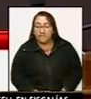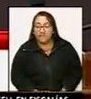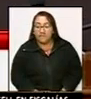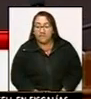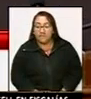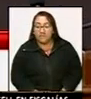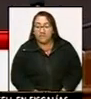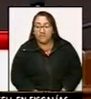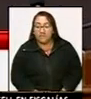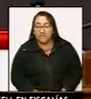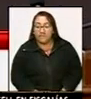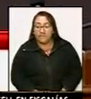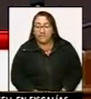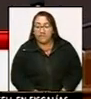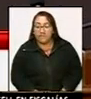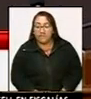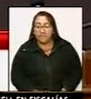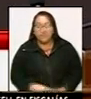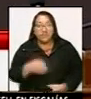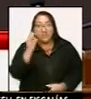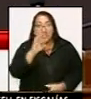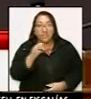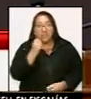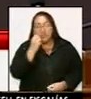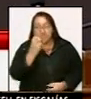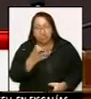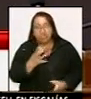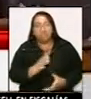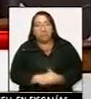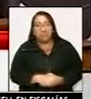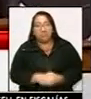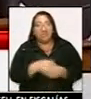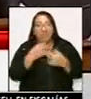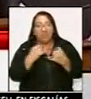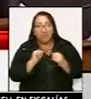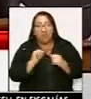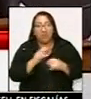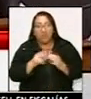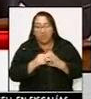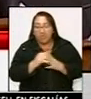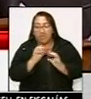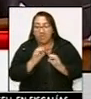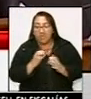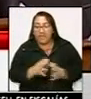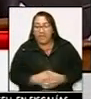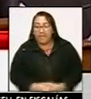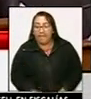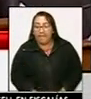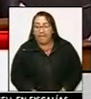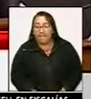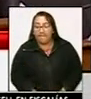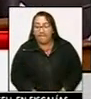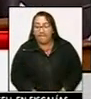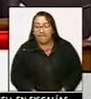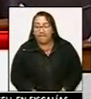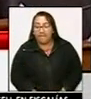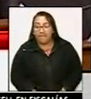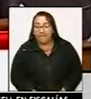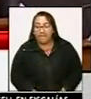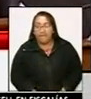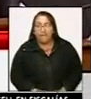cifras, muy bonito, los informes de la misma manera, todo en